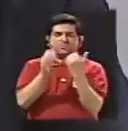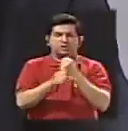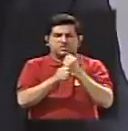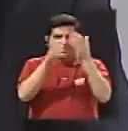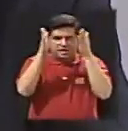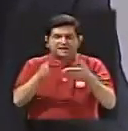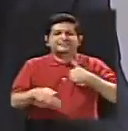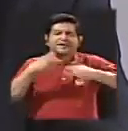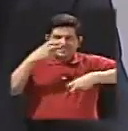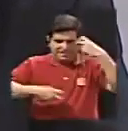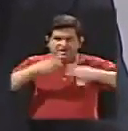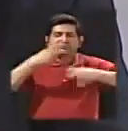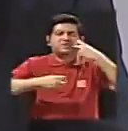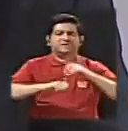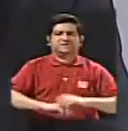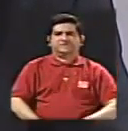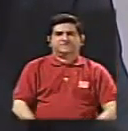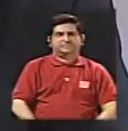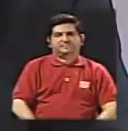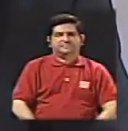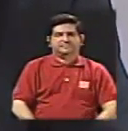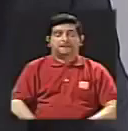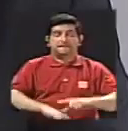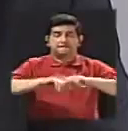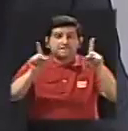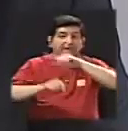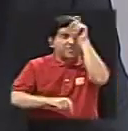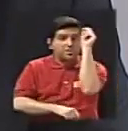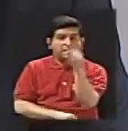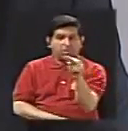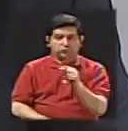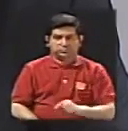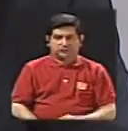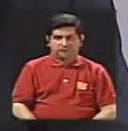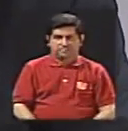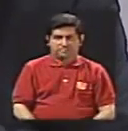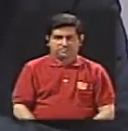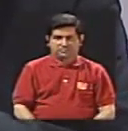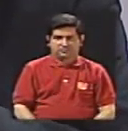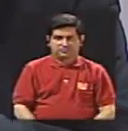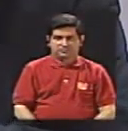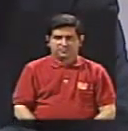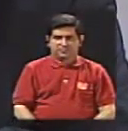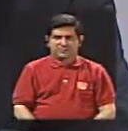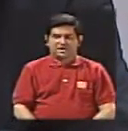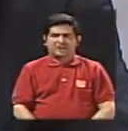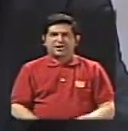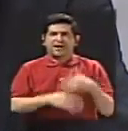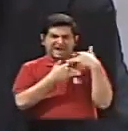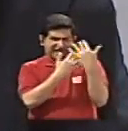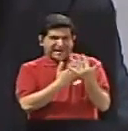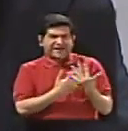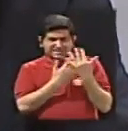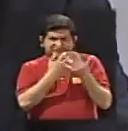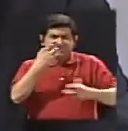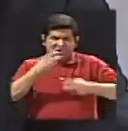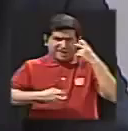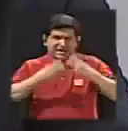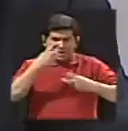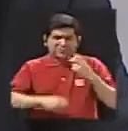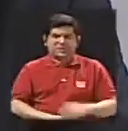ocurrir problemas. Pero la pregunta es si se esperaba que hubiera problemas